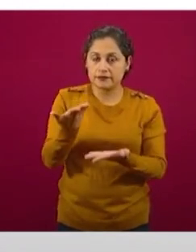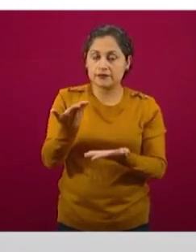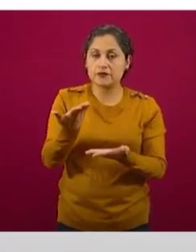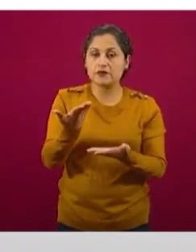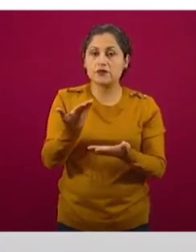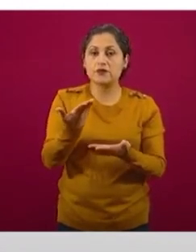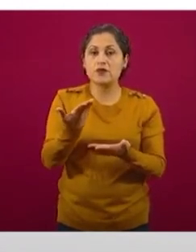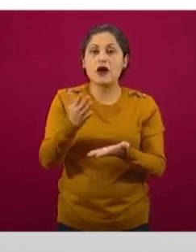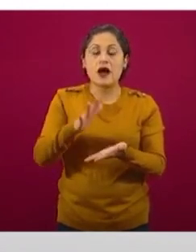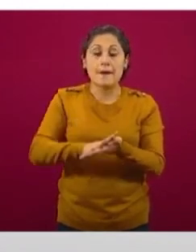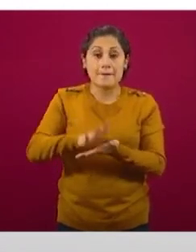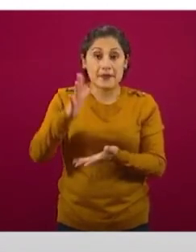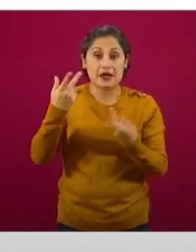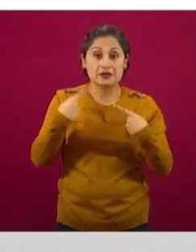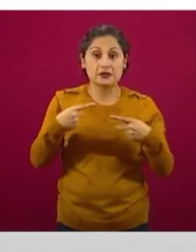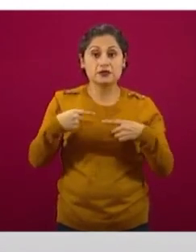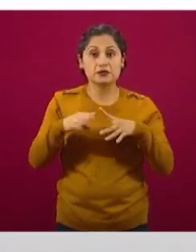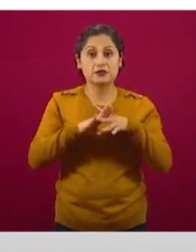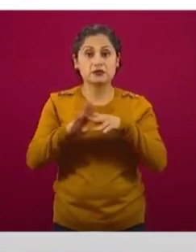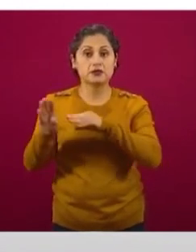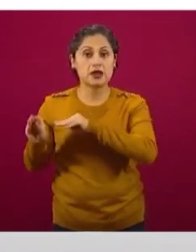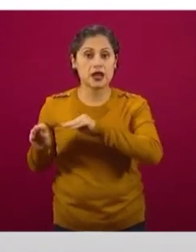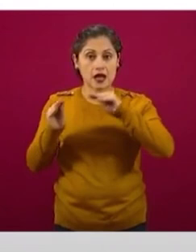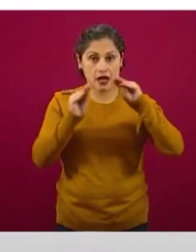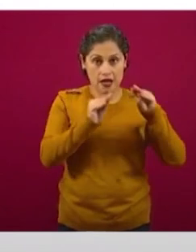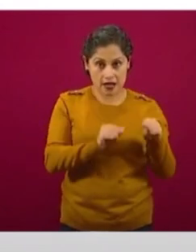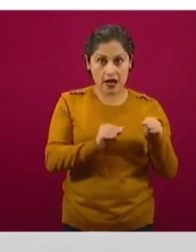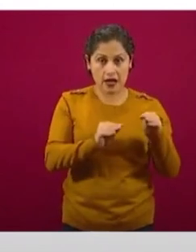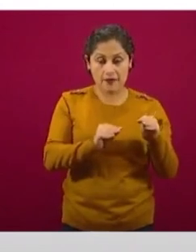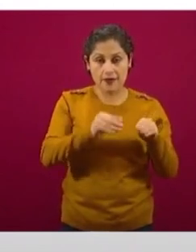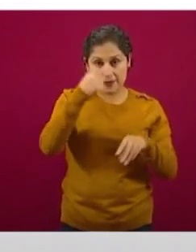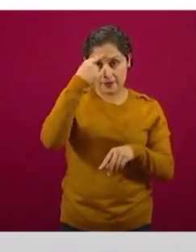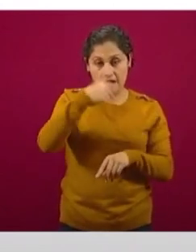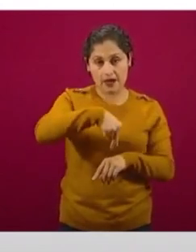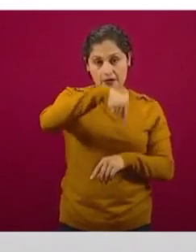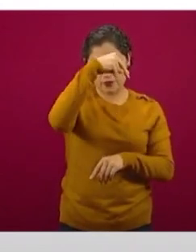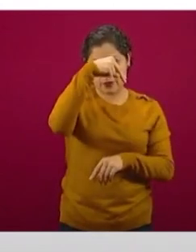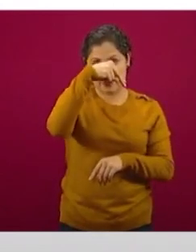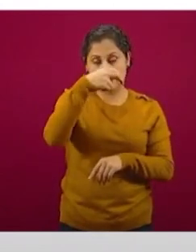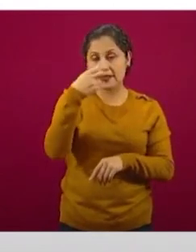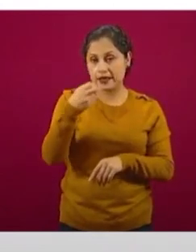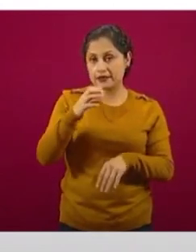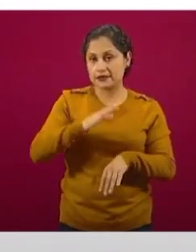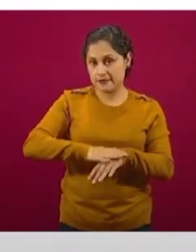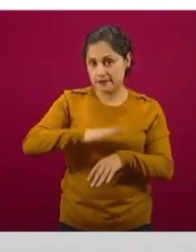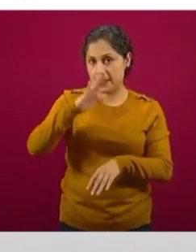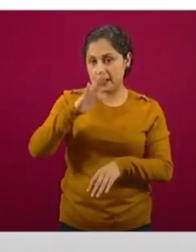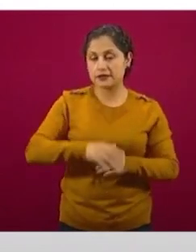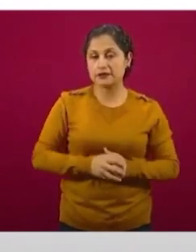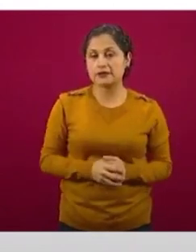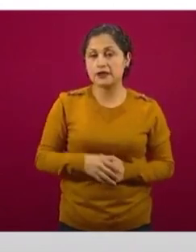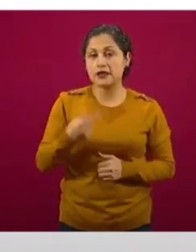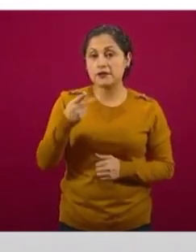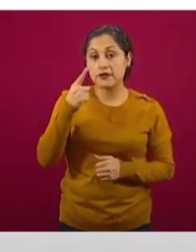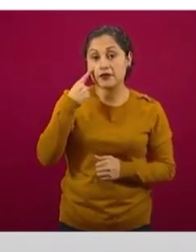las personas trabajadoras del hogar del sur de nuestro país al norte de nuestro país. Y si nos fijamos,